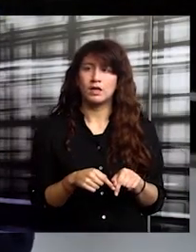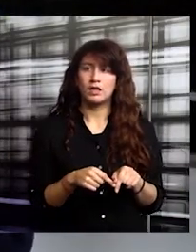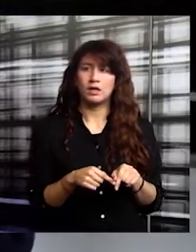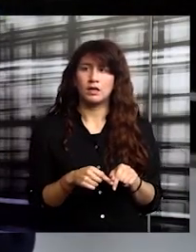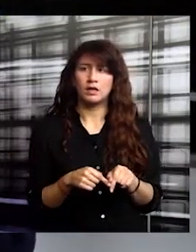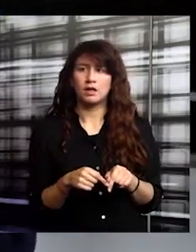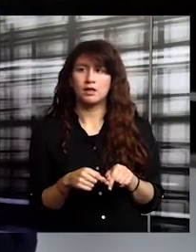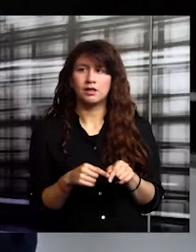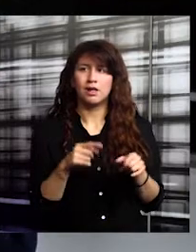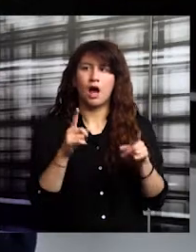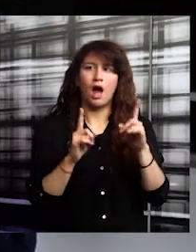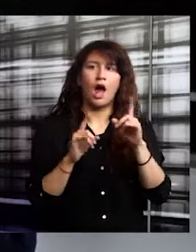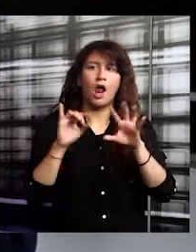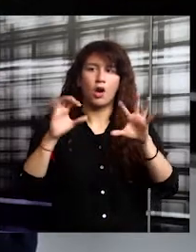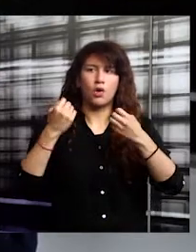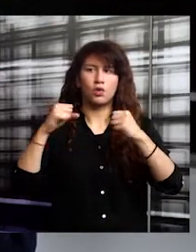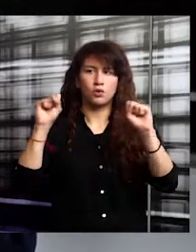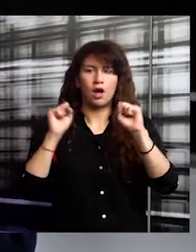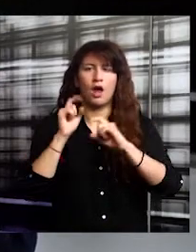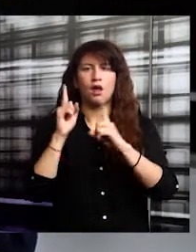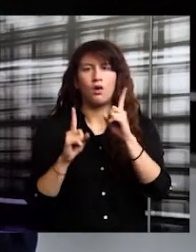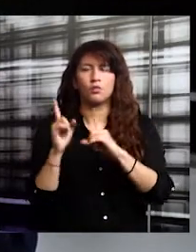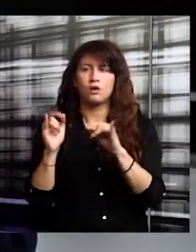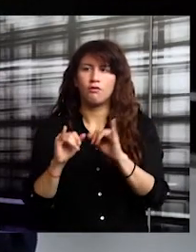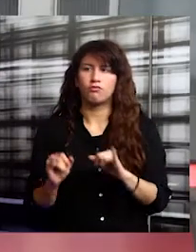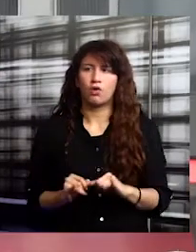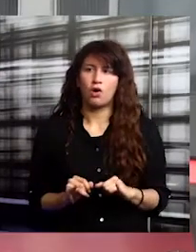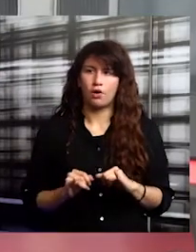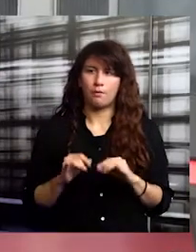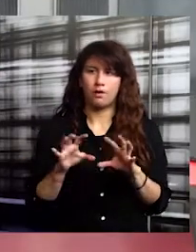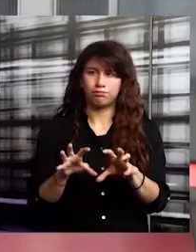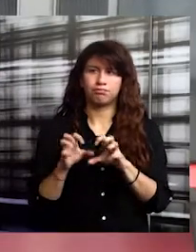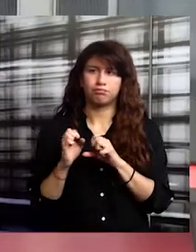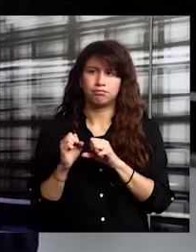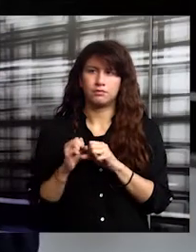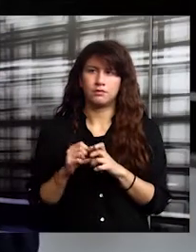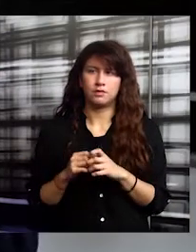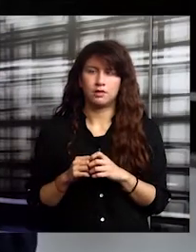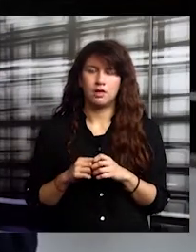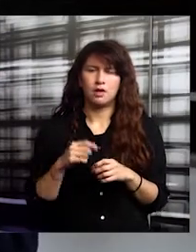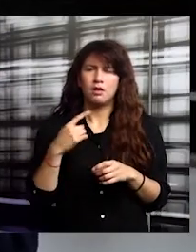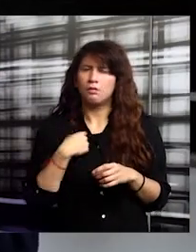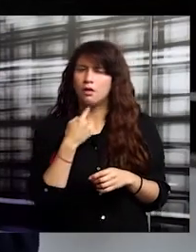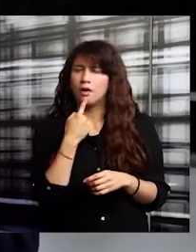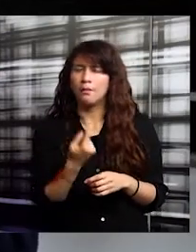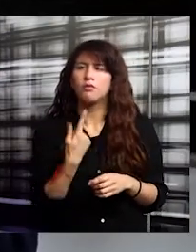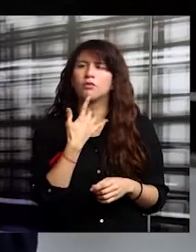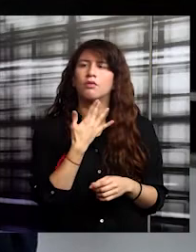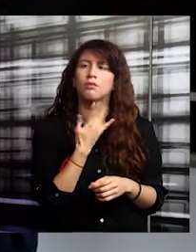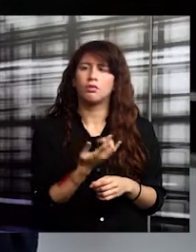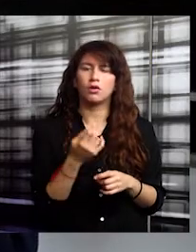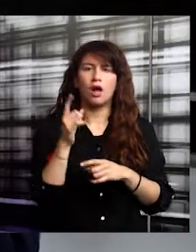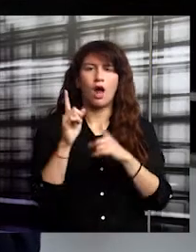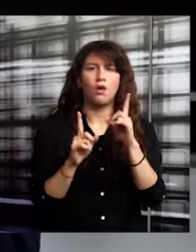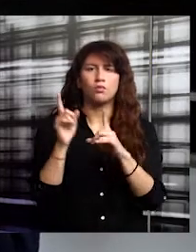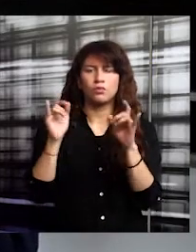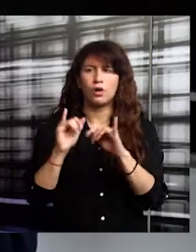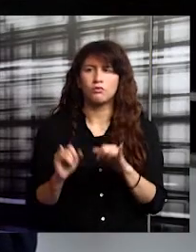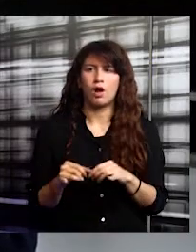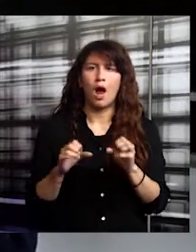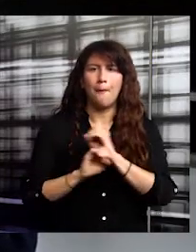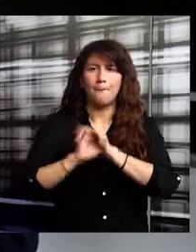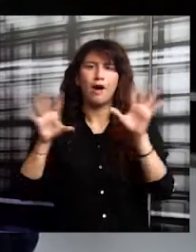procuran esto. Entonces, esa perspectiva, por eso le pregunto, porque, insisto, aparecen grupos que se atribuyen, ¿no es cierto?, liderazgos dentro de las propias